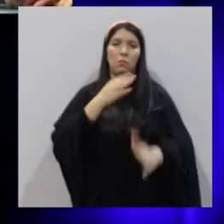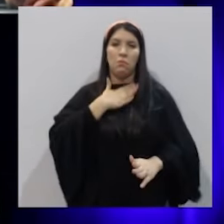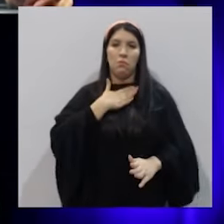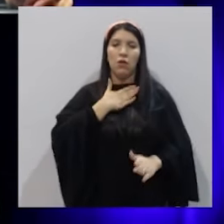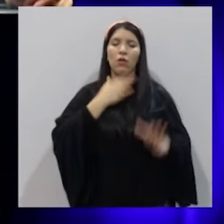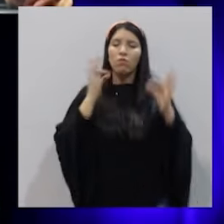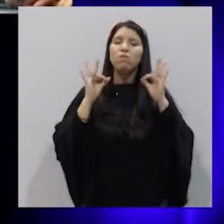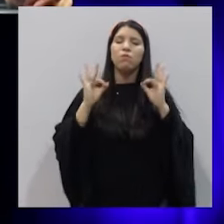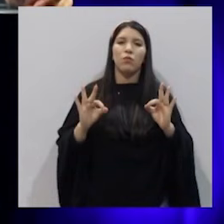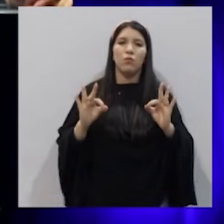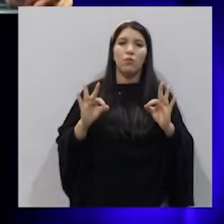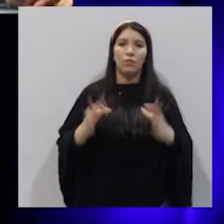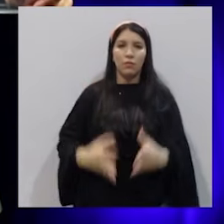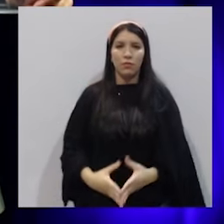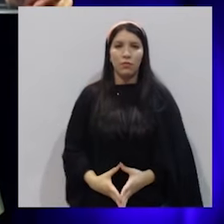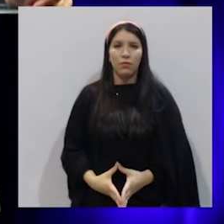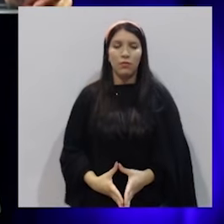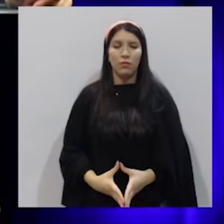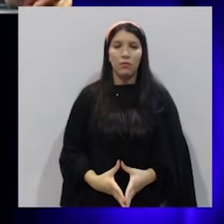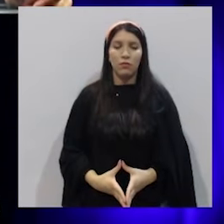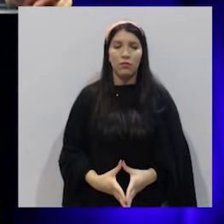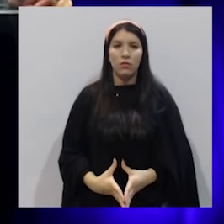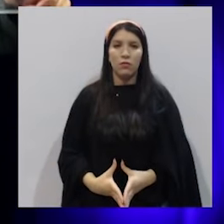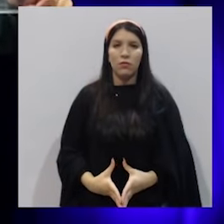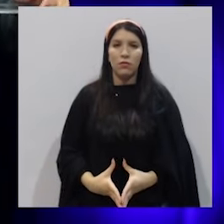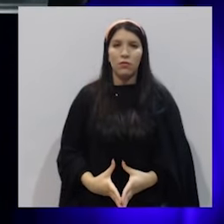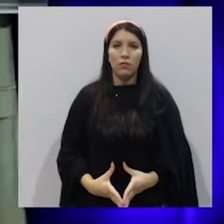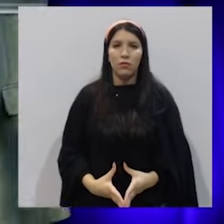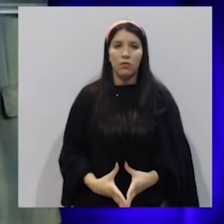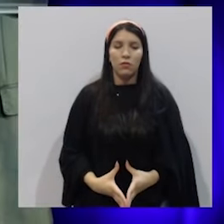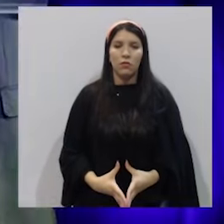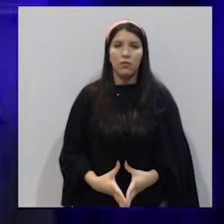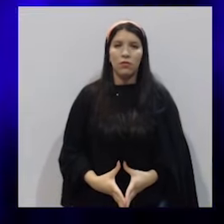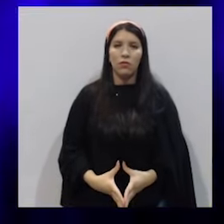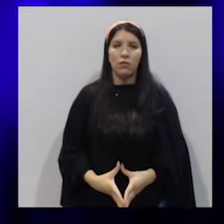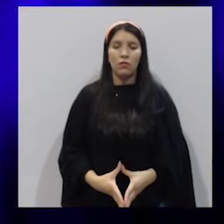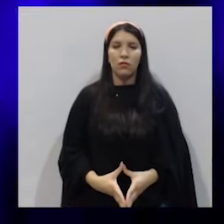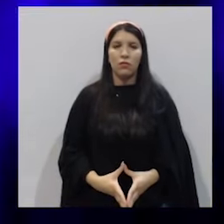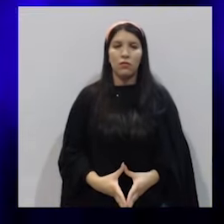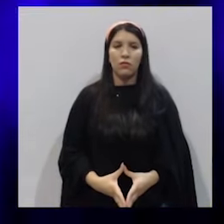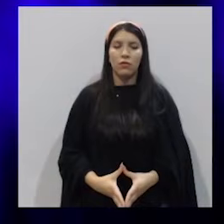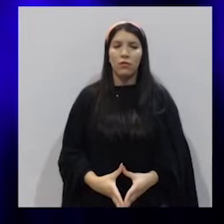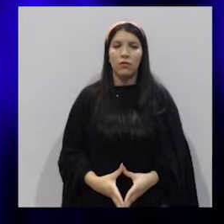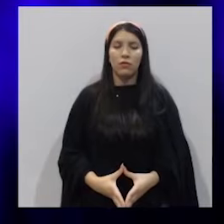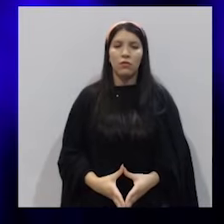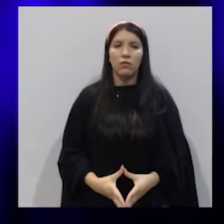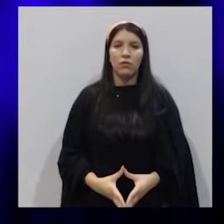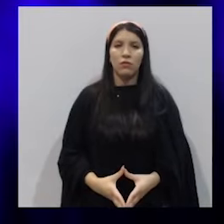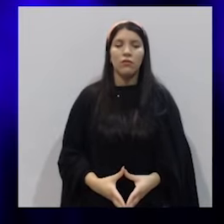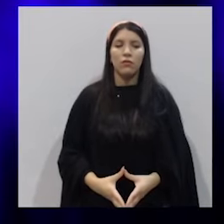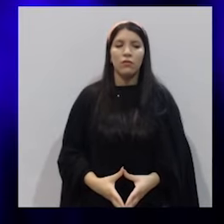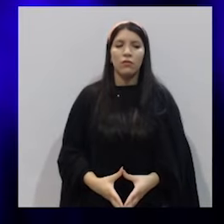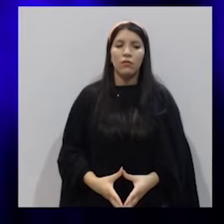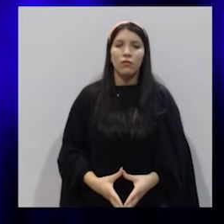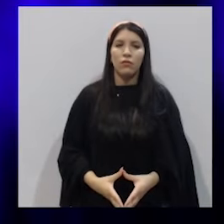que hay tentaciones externas en donde debemos estar atentos por eso entender los principios